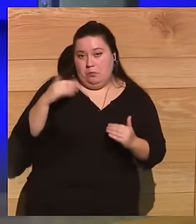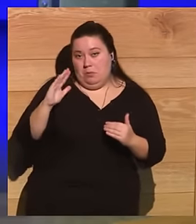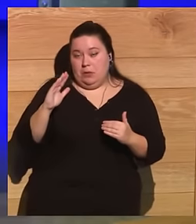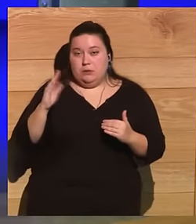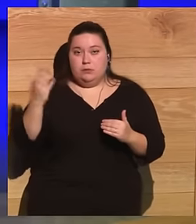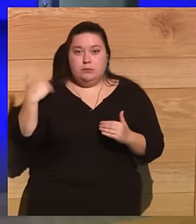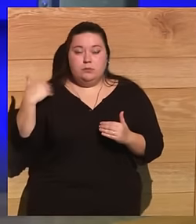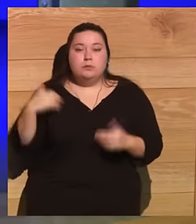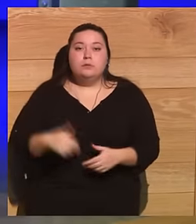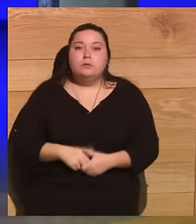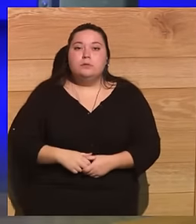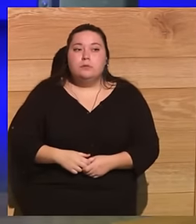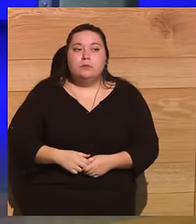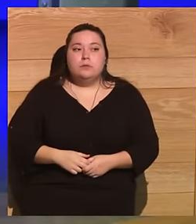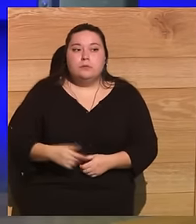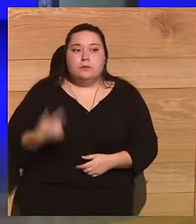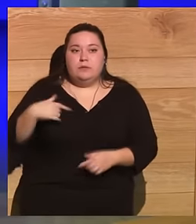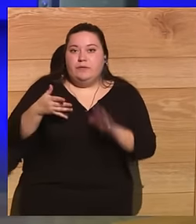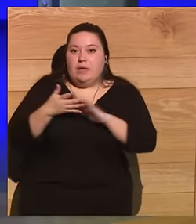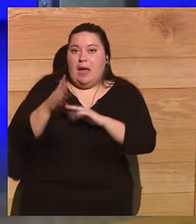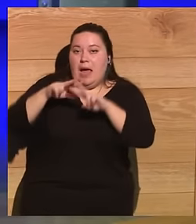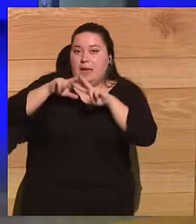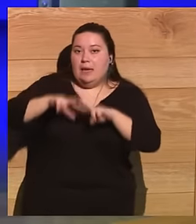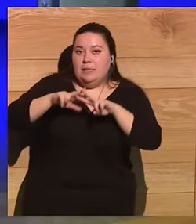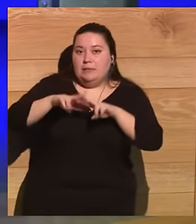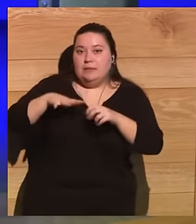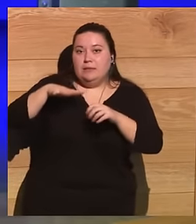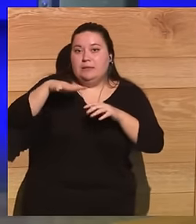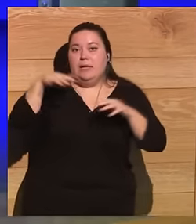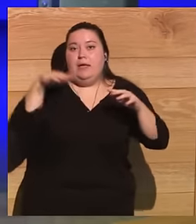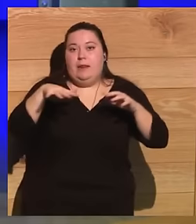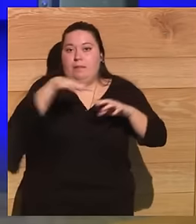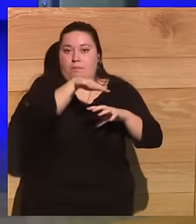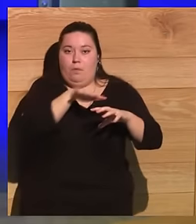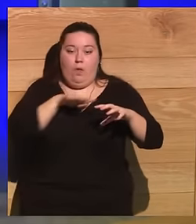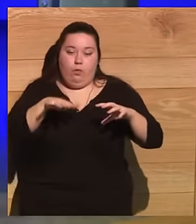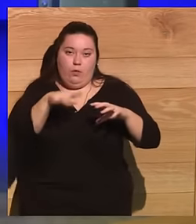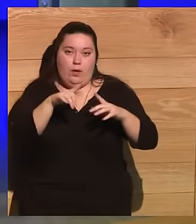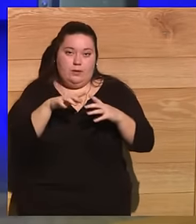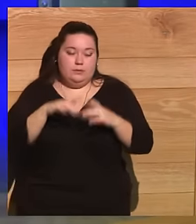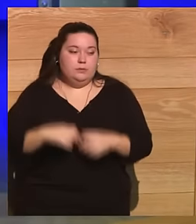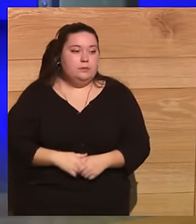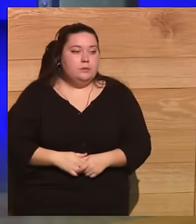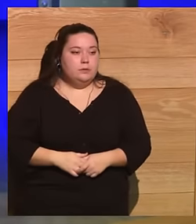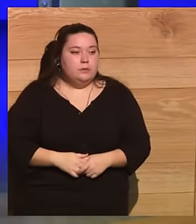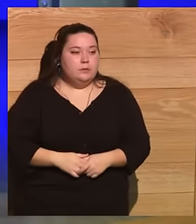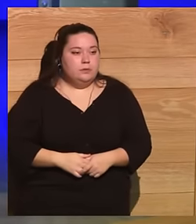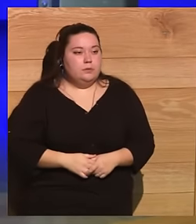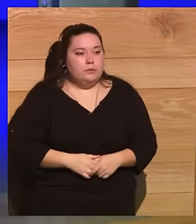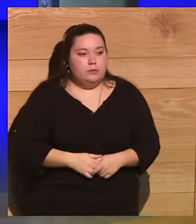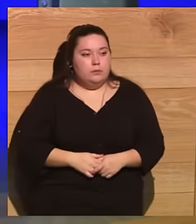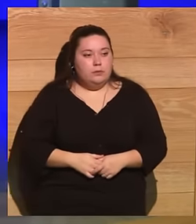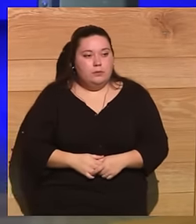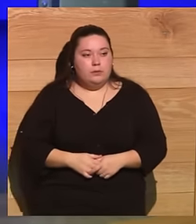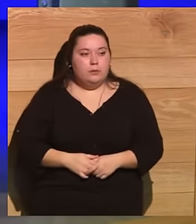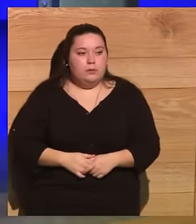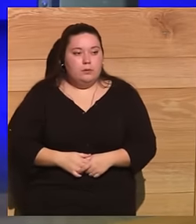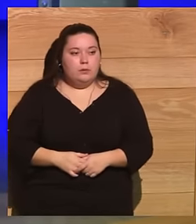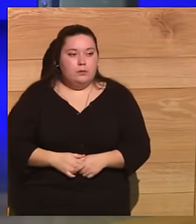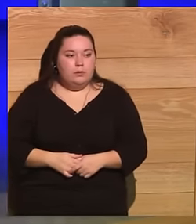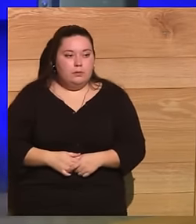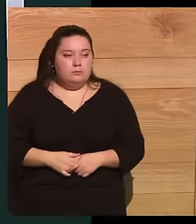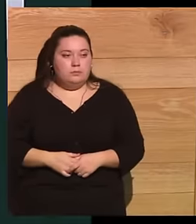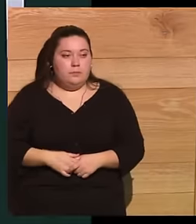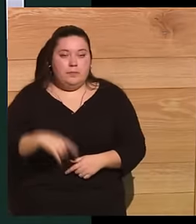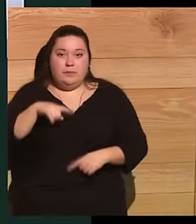Es decir, nos pasamos en el análisis de las lesiones cerebrales, qué déficits se producían